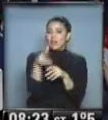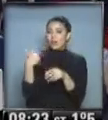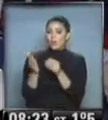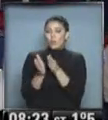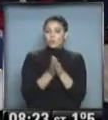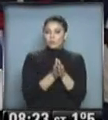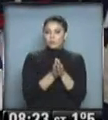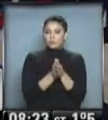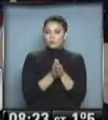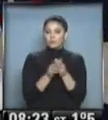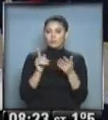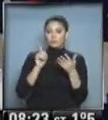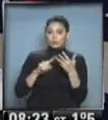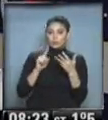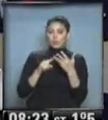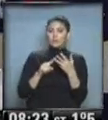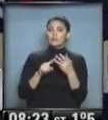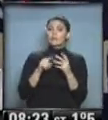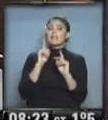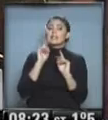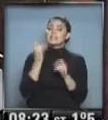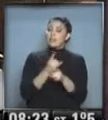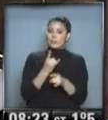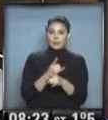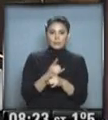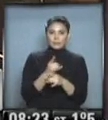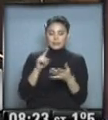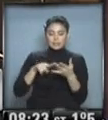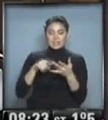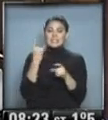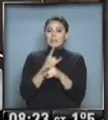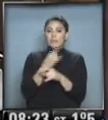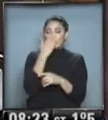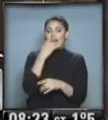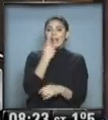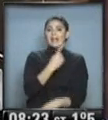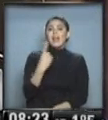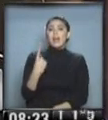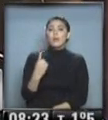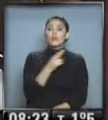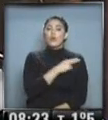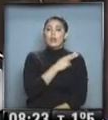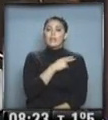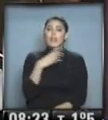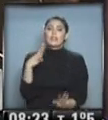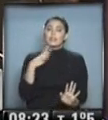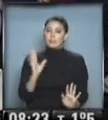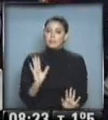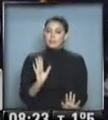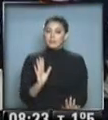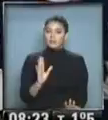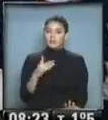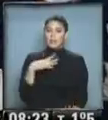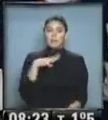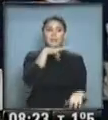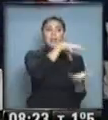me acompaña el jefe del Estado Mayor conjunto, siempre, y cada uno de los jefes de la Fuerza, correspondientemente con que